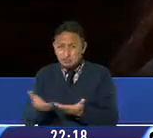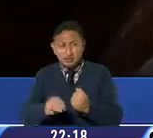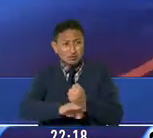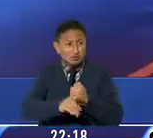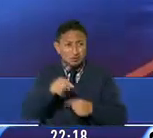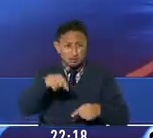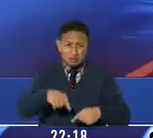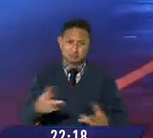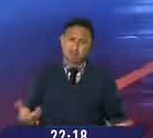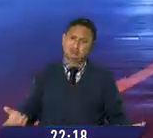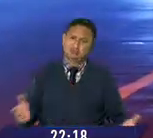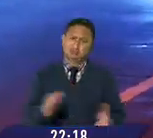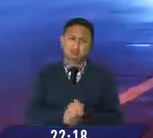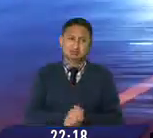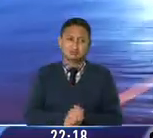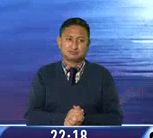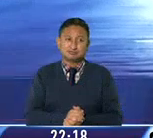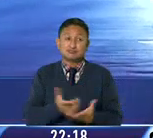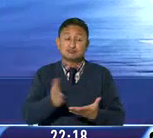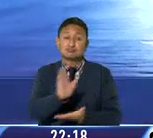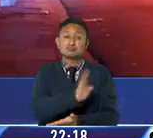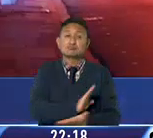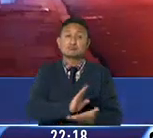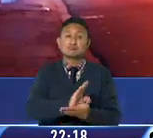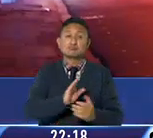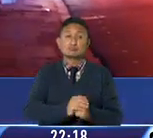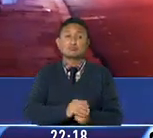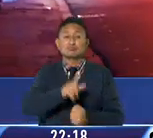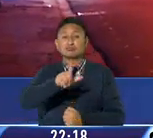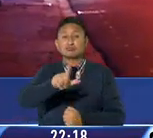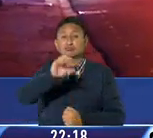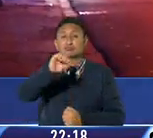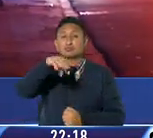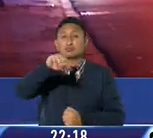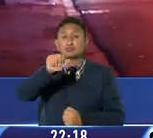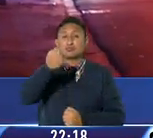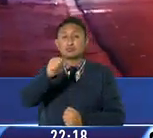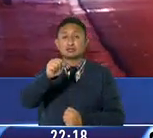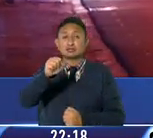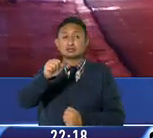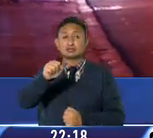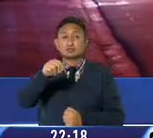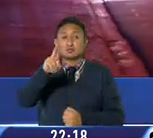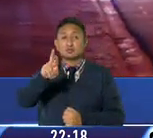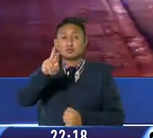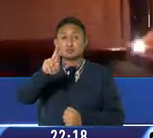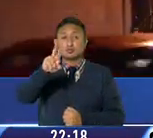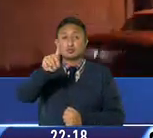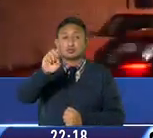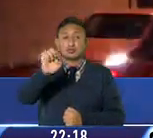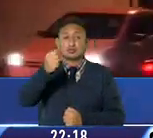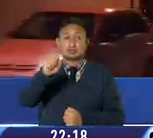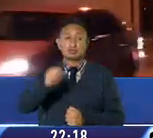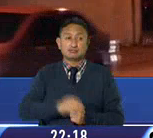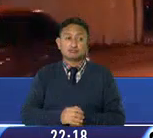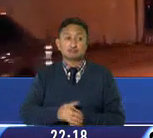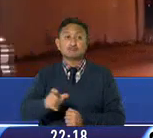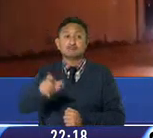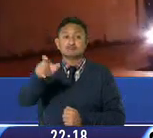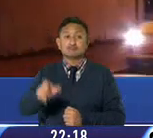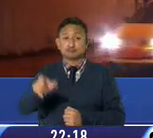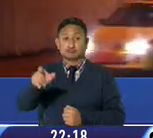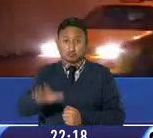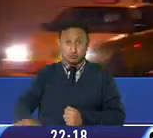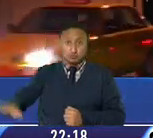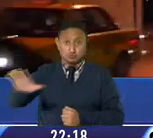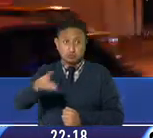delincuencia. El robo se produjo en la ciudadela Lomas de Urdesa, en el norte de Guayaquil. Los habitantes del sector